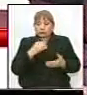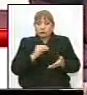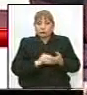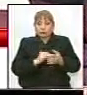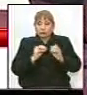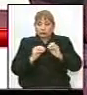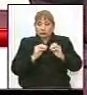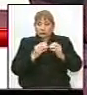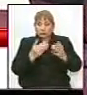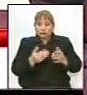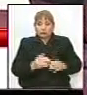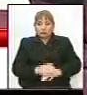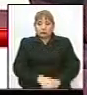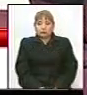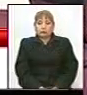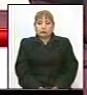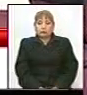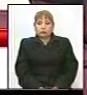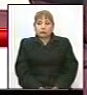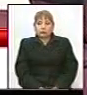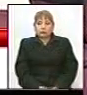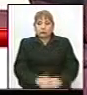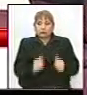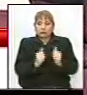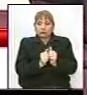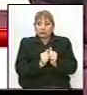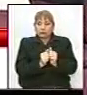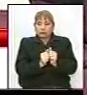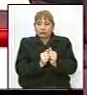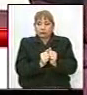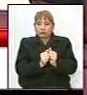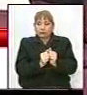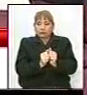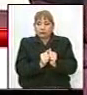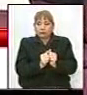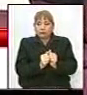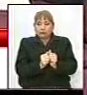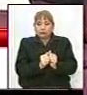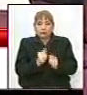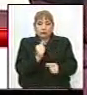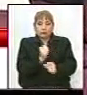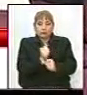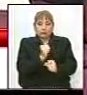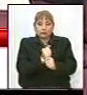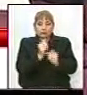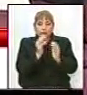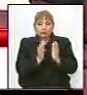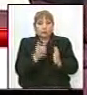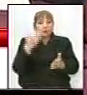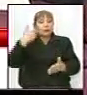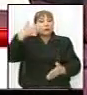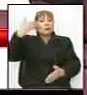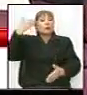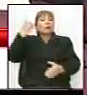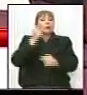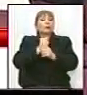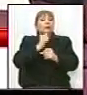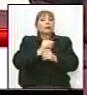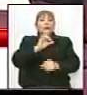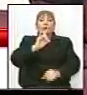por el señor Miyashiro con relación a dos personas que trabajarían o habrían trabajado con el señor